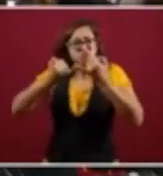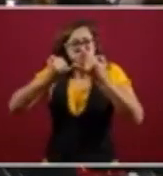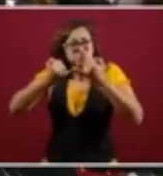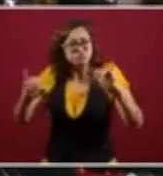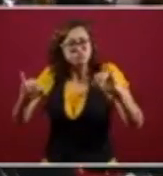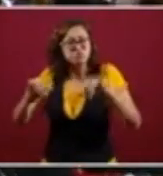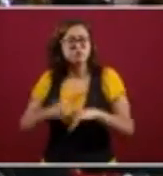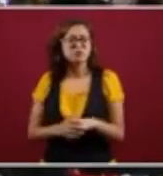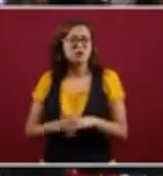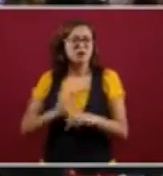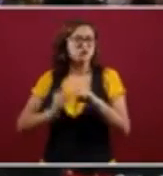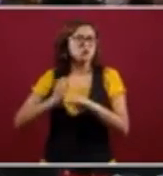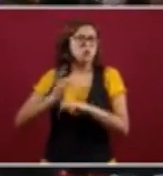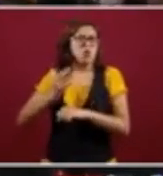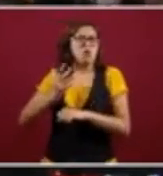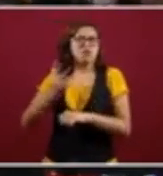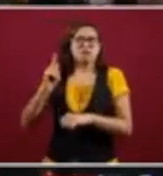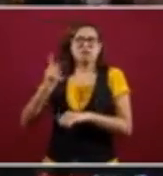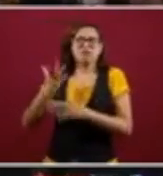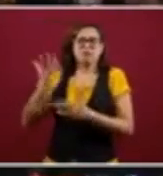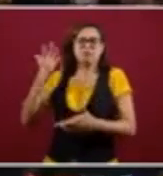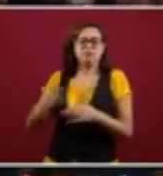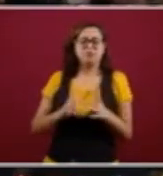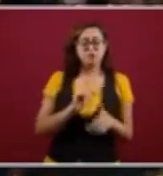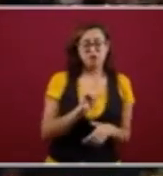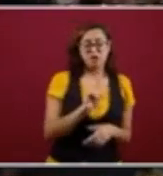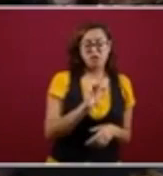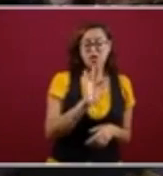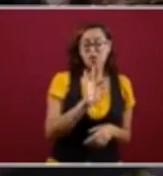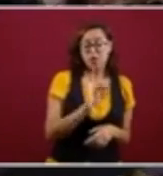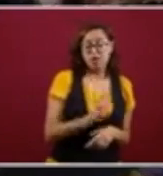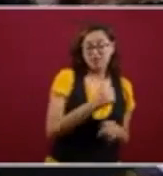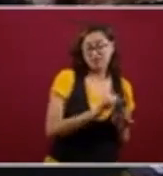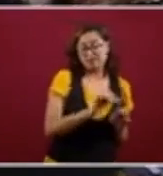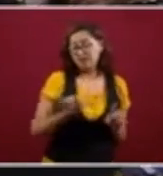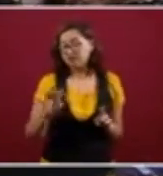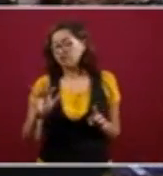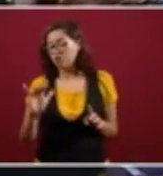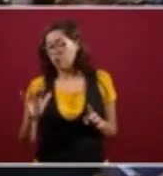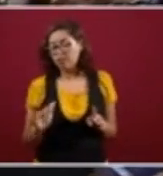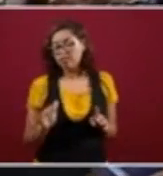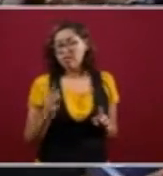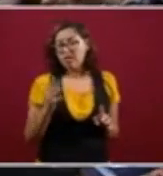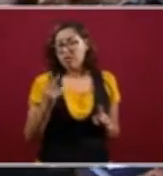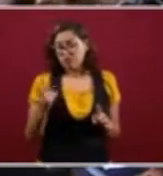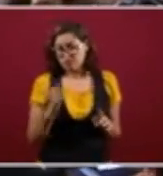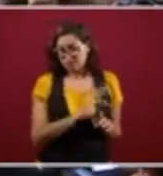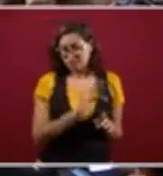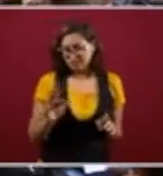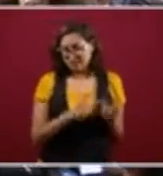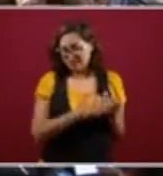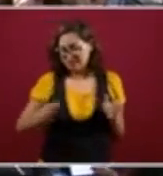en el 50, él estuvo del 46 al 52 de presidente.